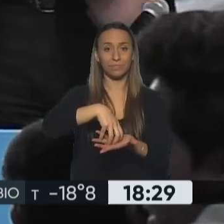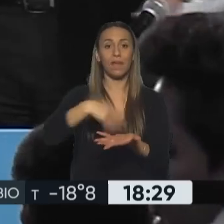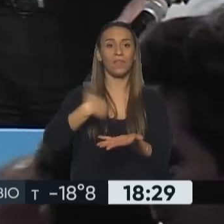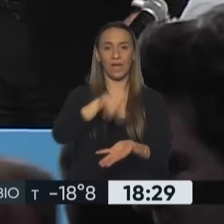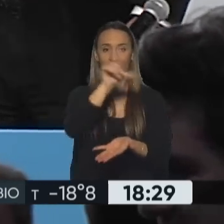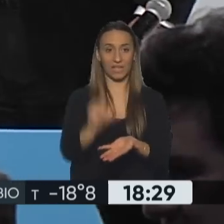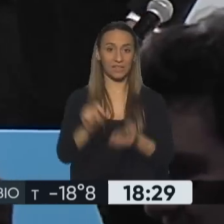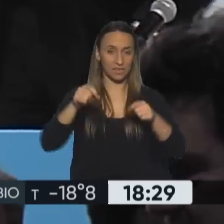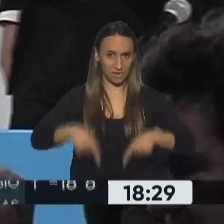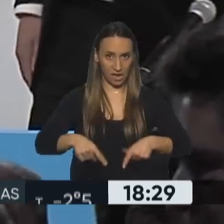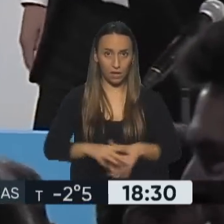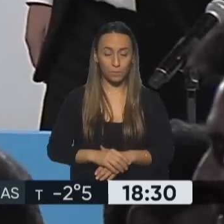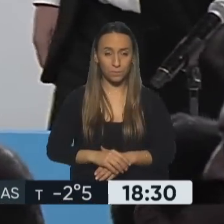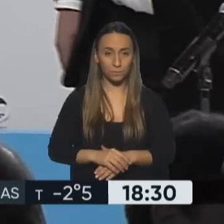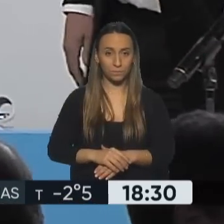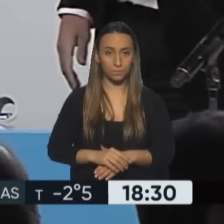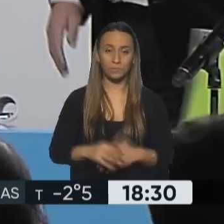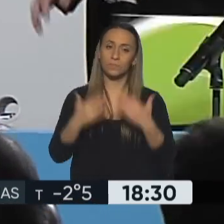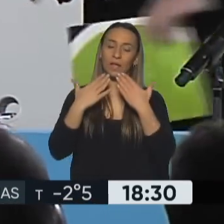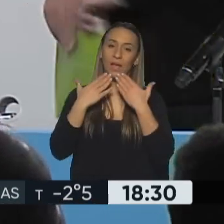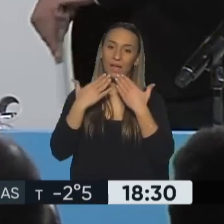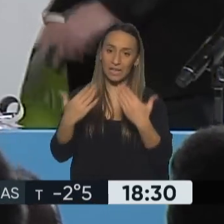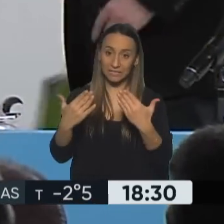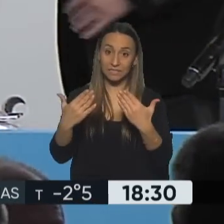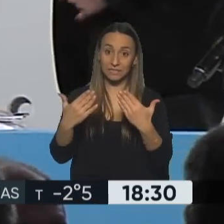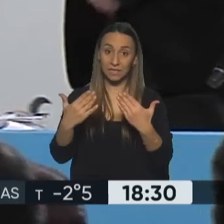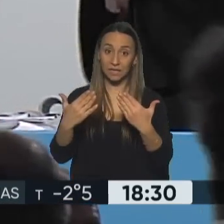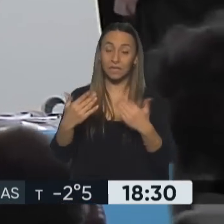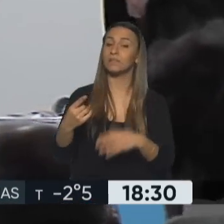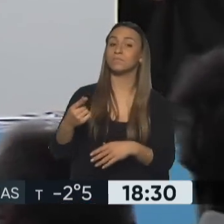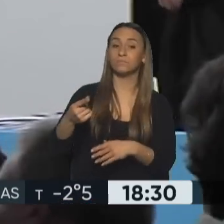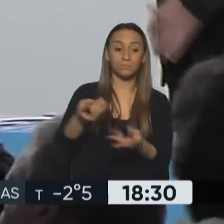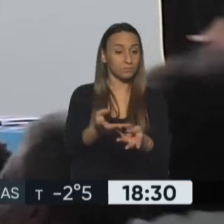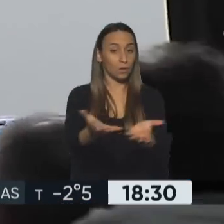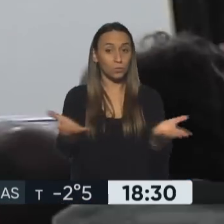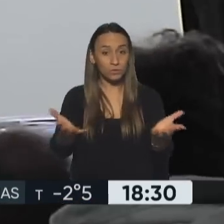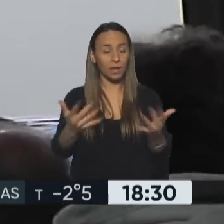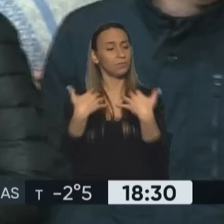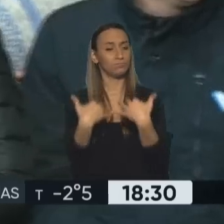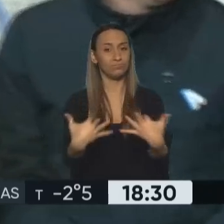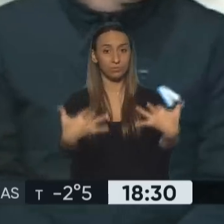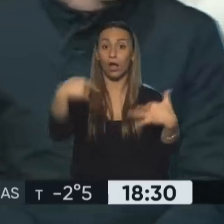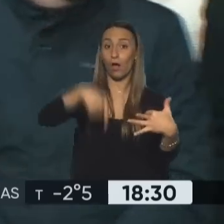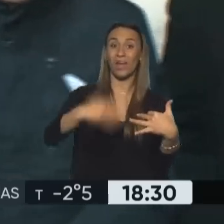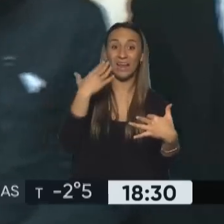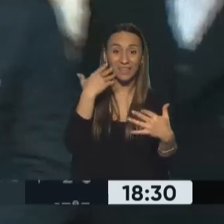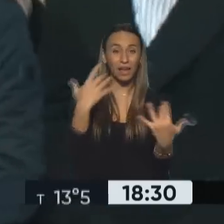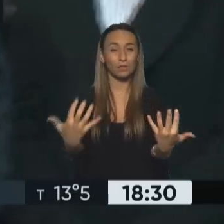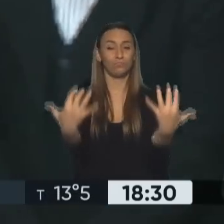Argentina, agradeciendo la presencia de quienes han compartido esta tarde,